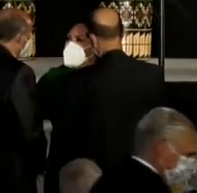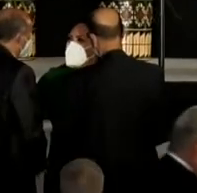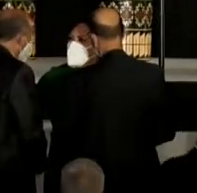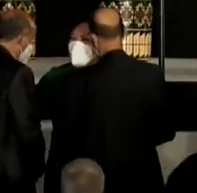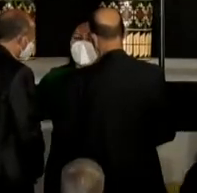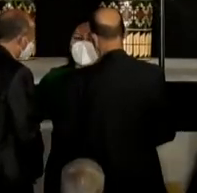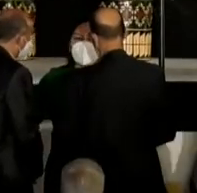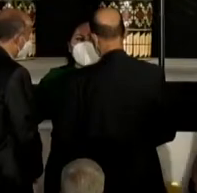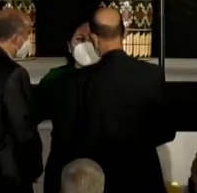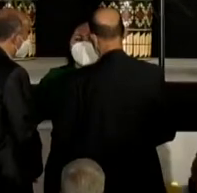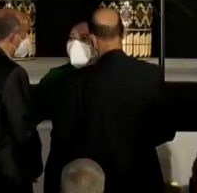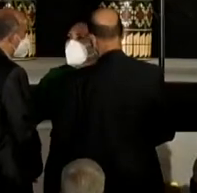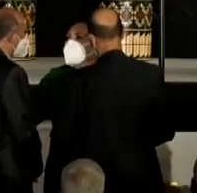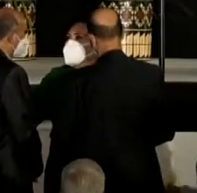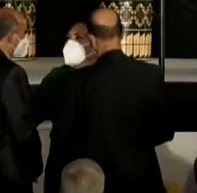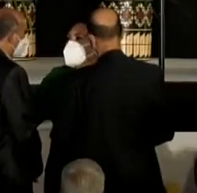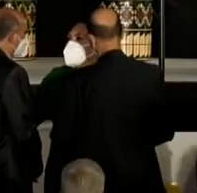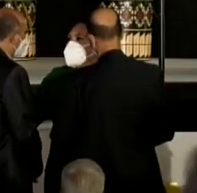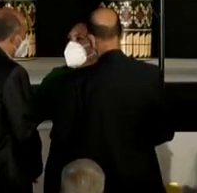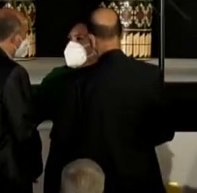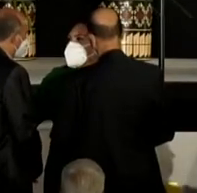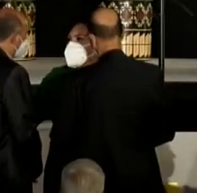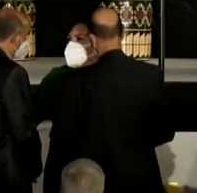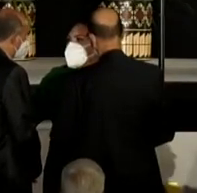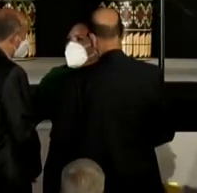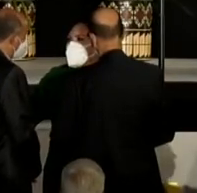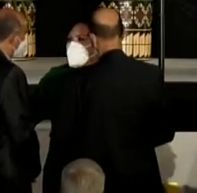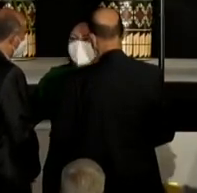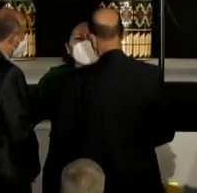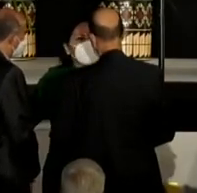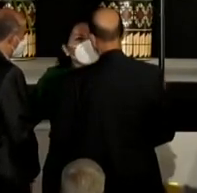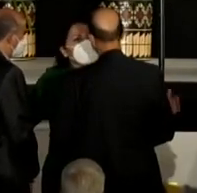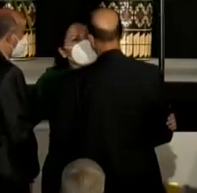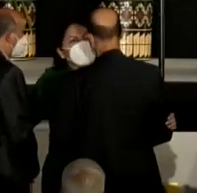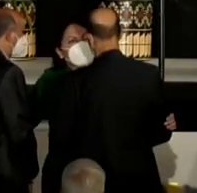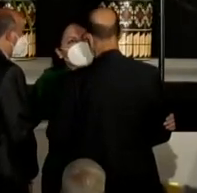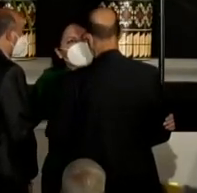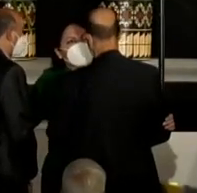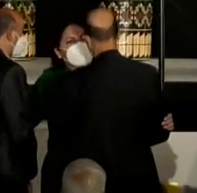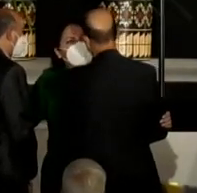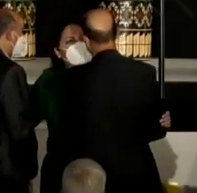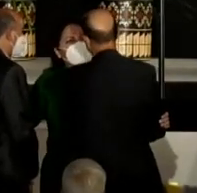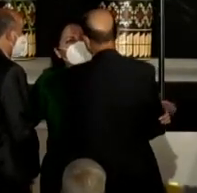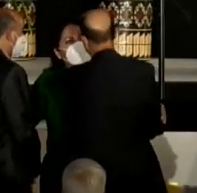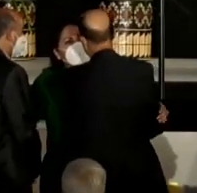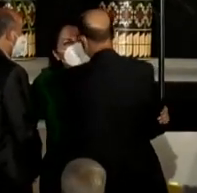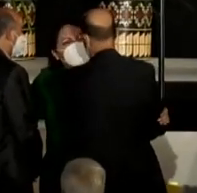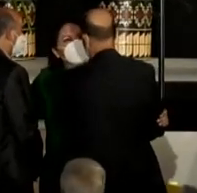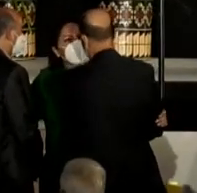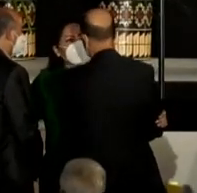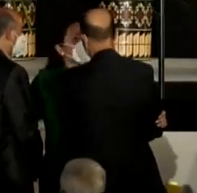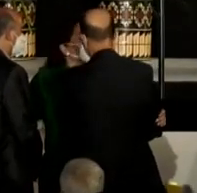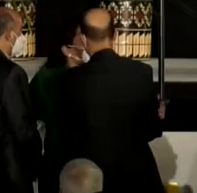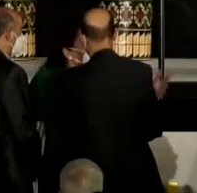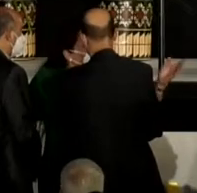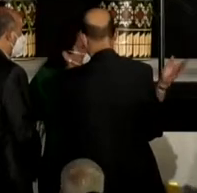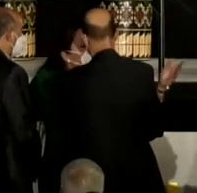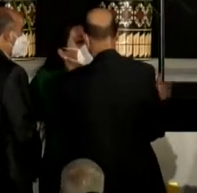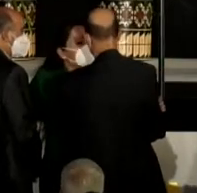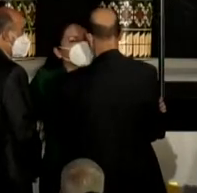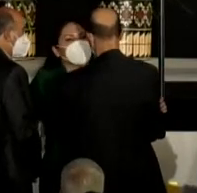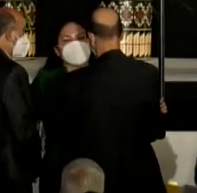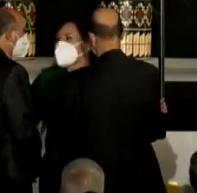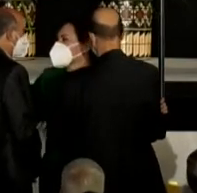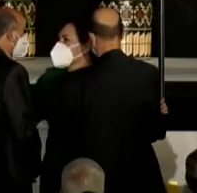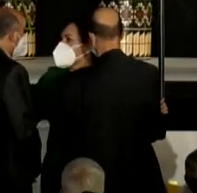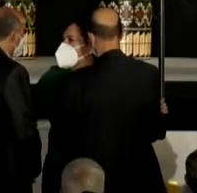A todos y cada uno, no nos daré tiempo para poder anunciarlos a todos y presentarlos como se merecen, pero a todos de verdad,